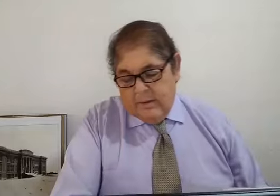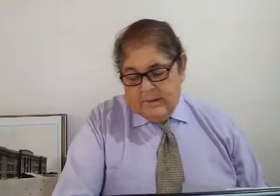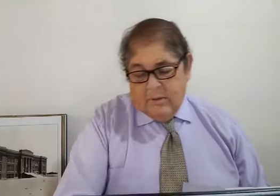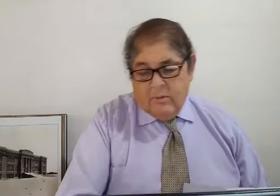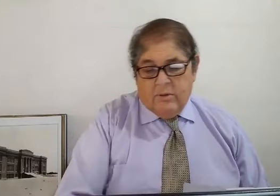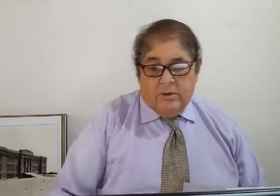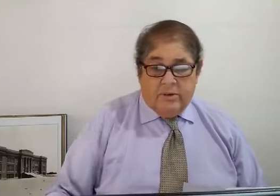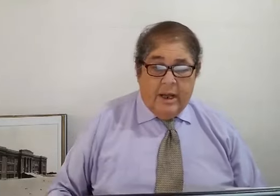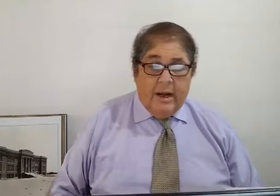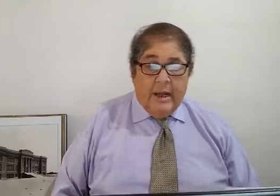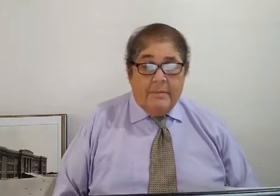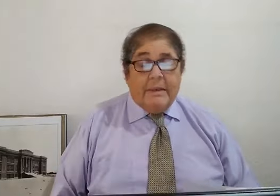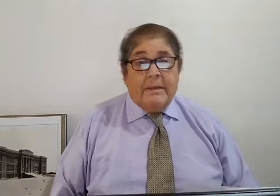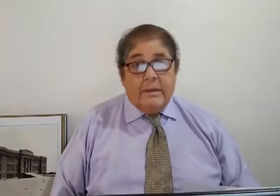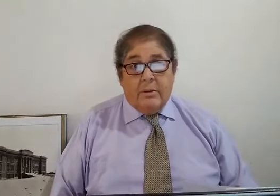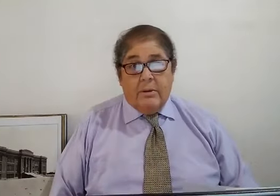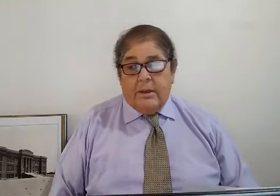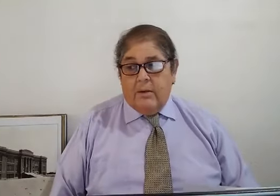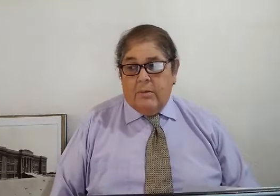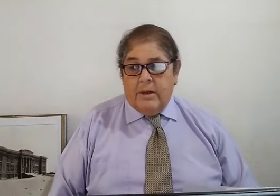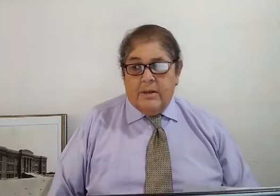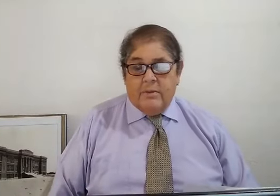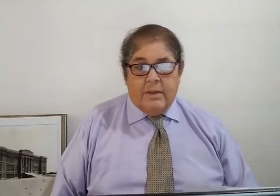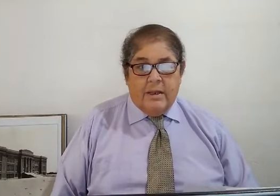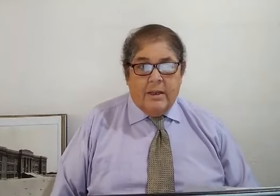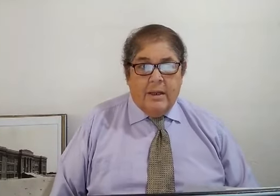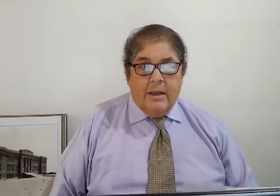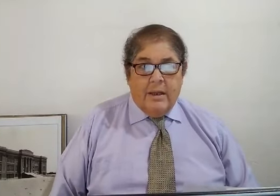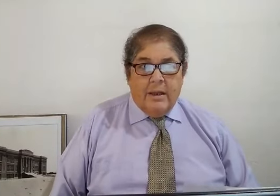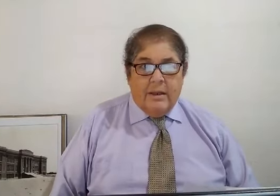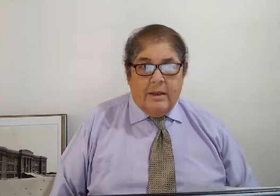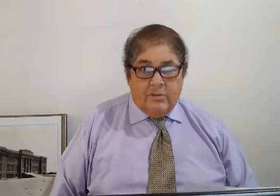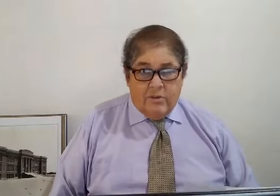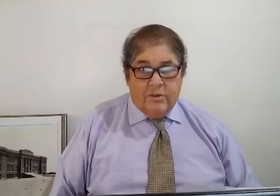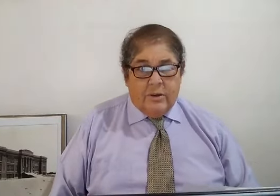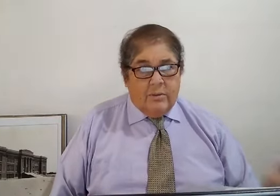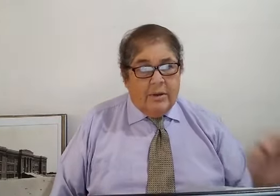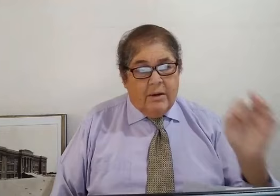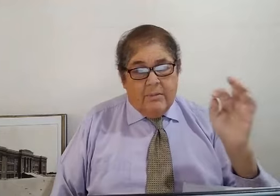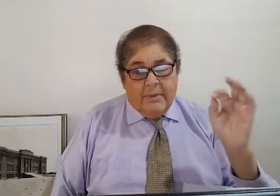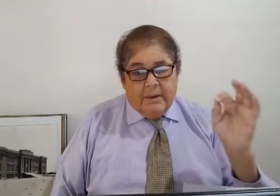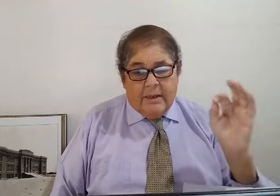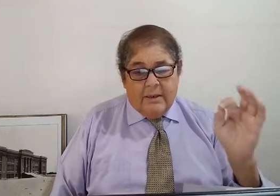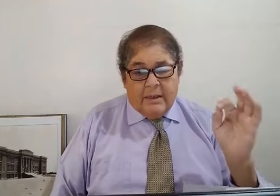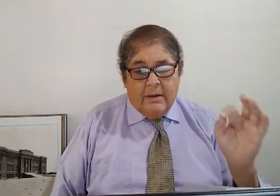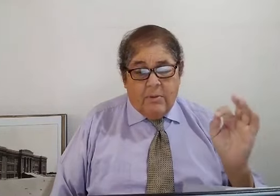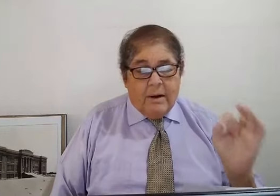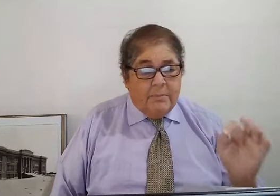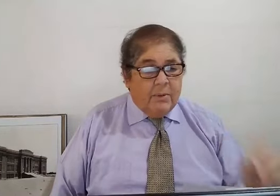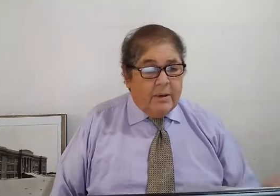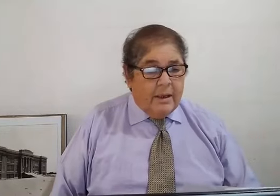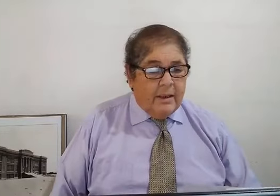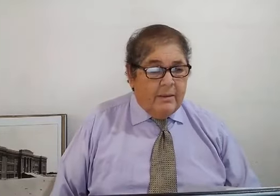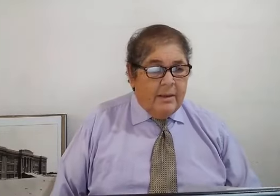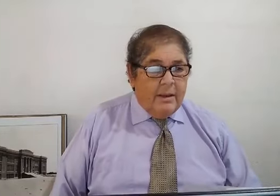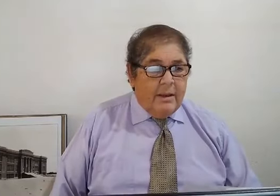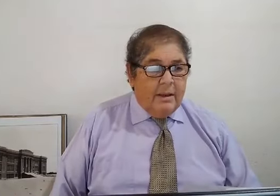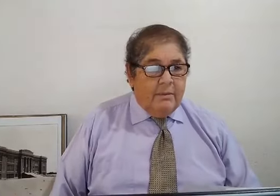Mexicano del Seguro Social ha emitido y que conviene que usted escuche, se lo voy a compartir tal cual,